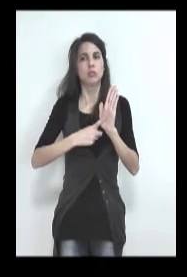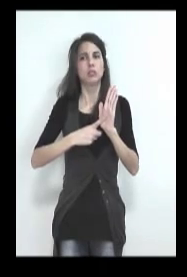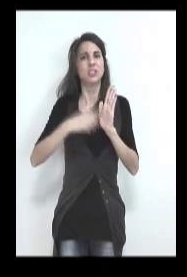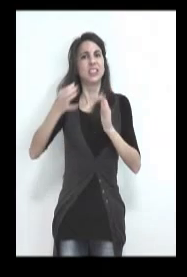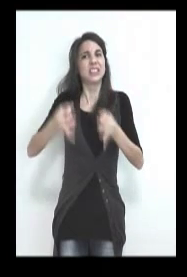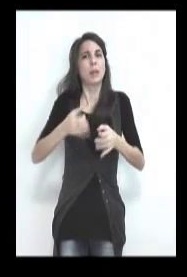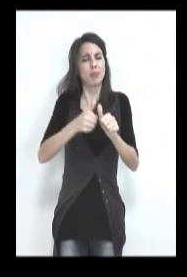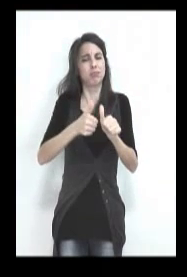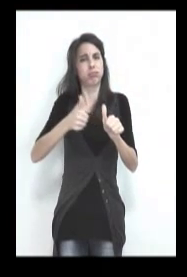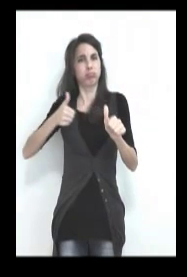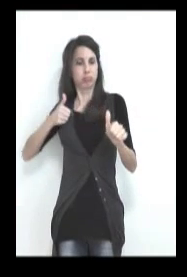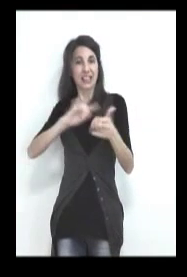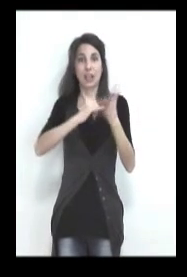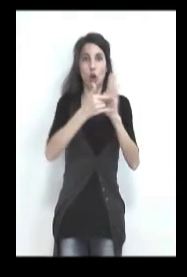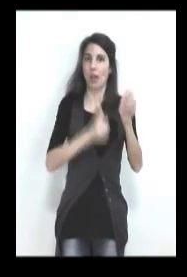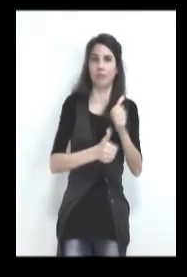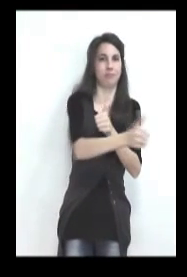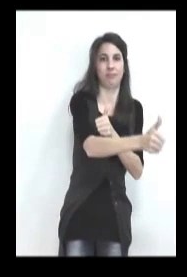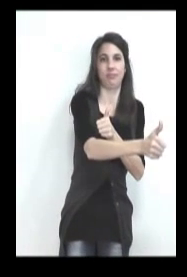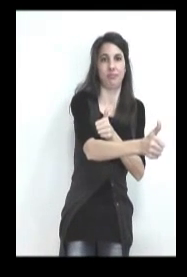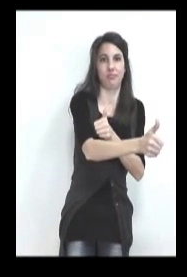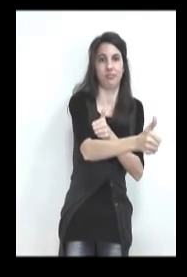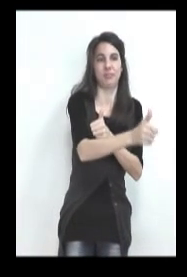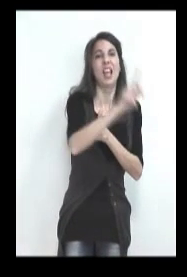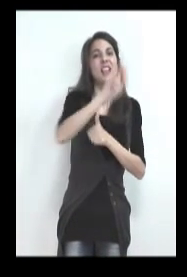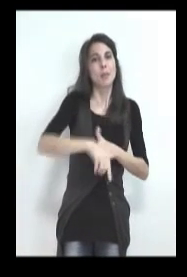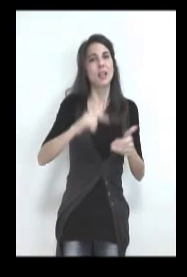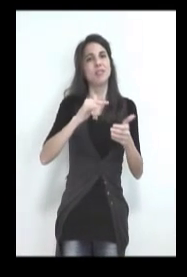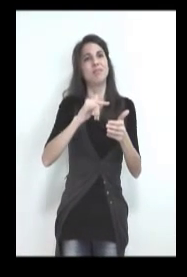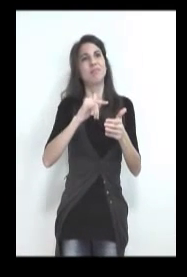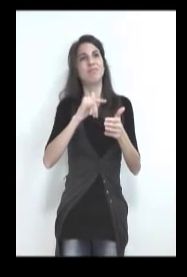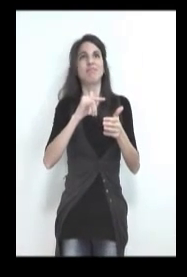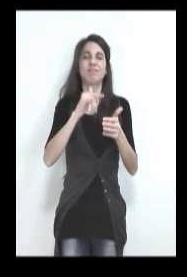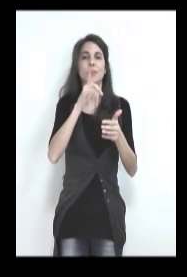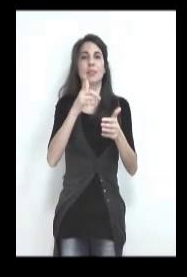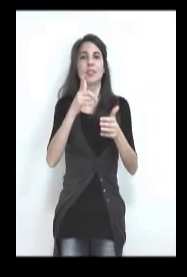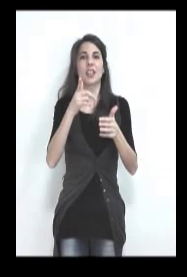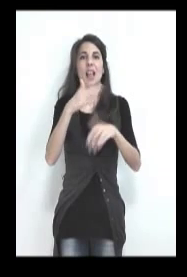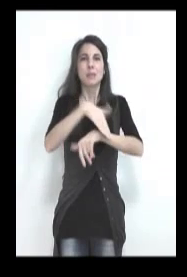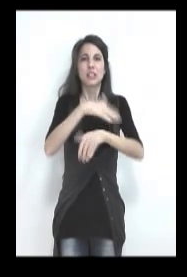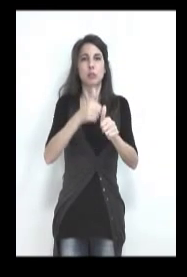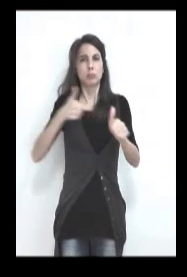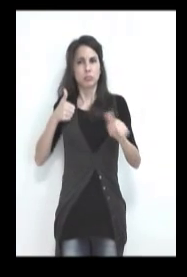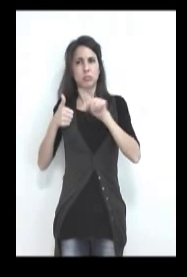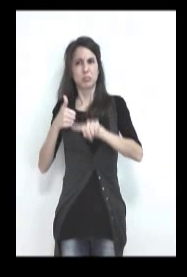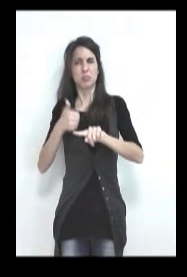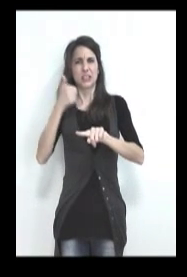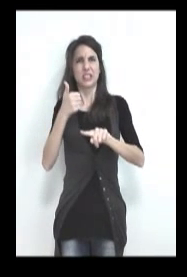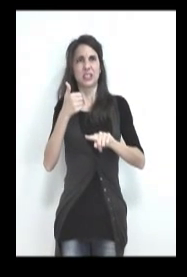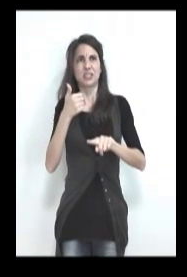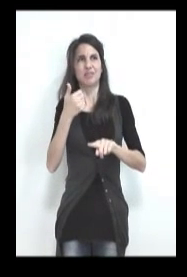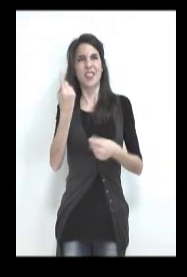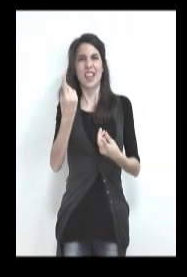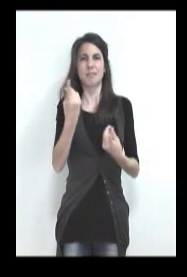bastante por detrás de la tecnología y de las capacidades, incluso de las necesidades, ya sin siquiera la tecnología, o de las inquietudes de las personas.